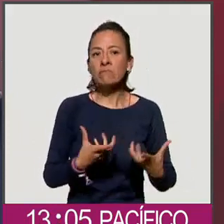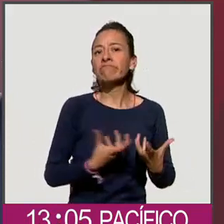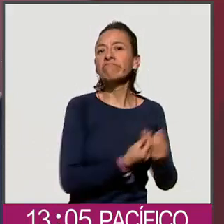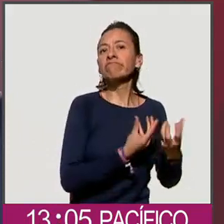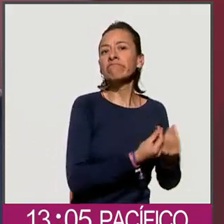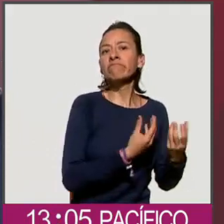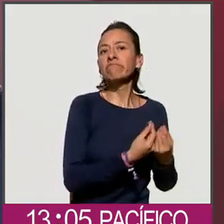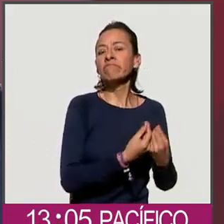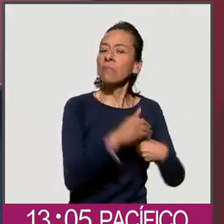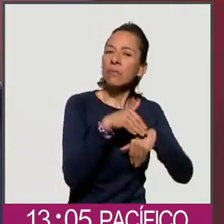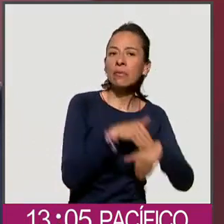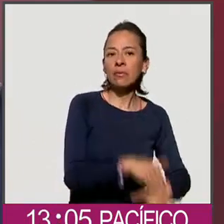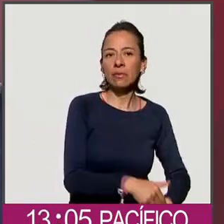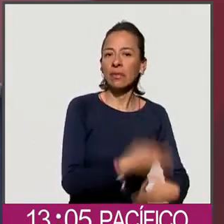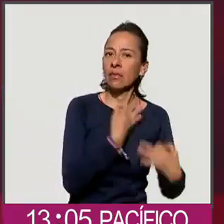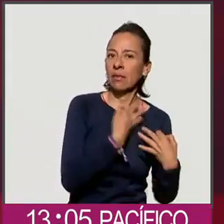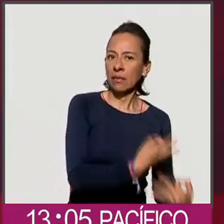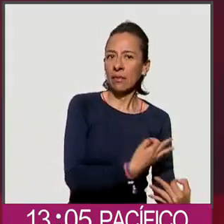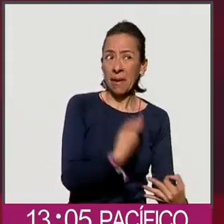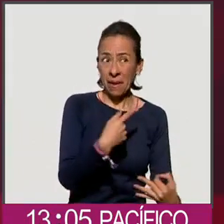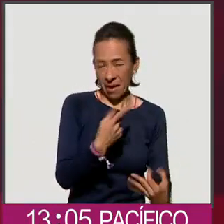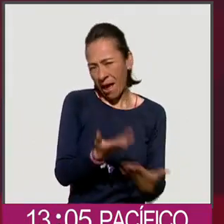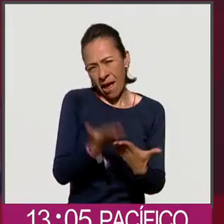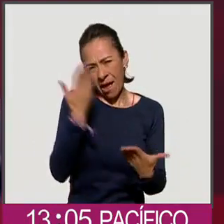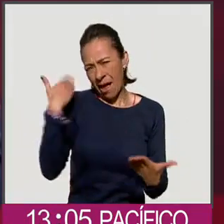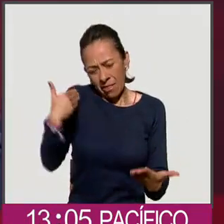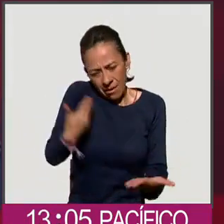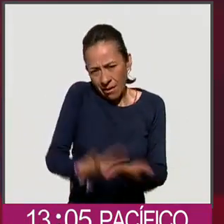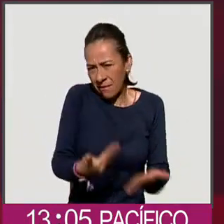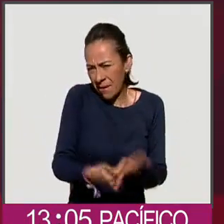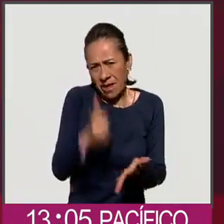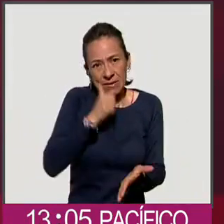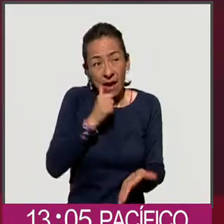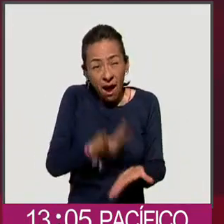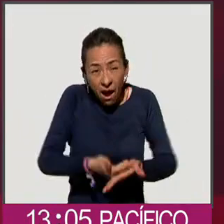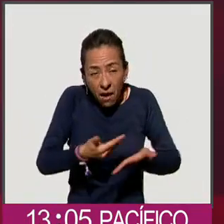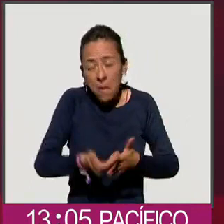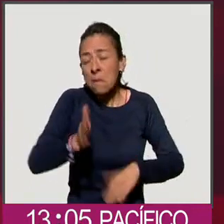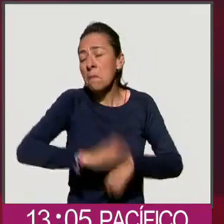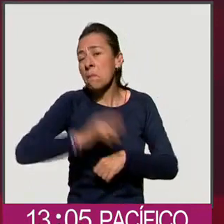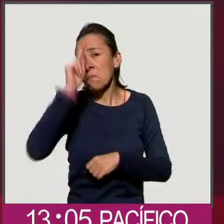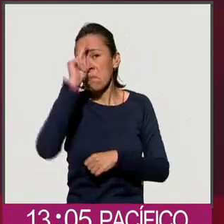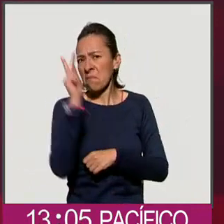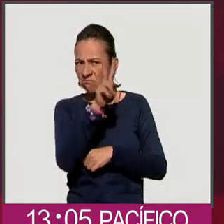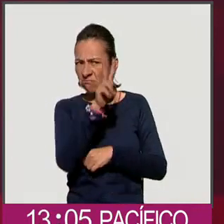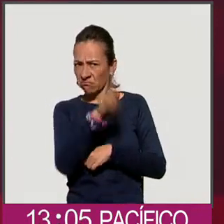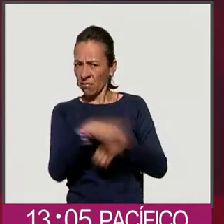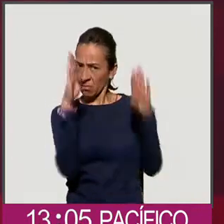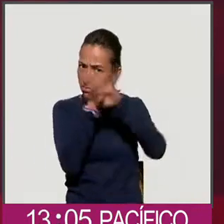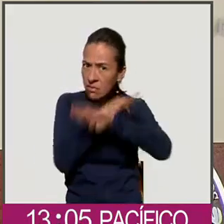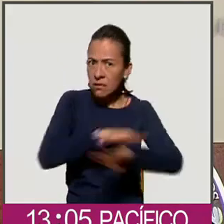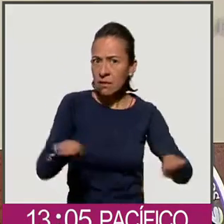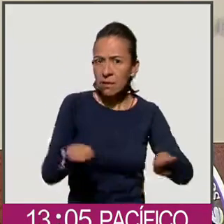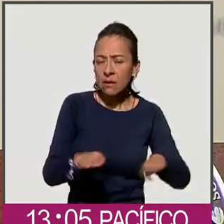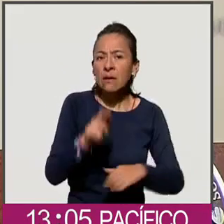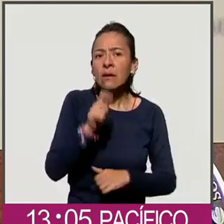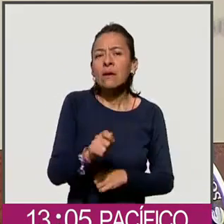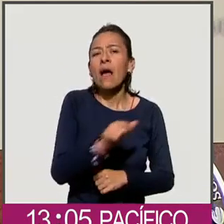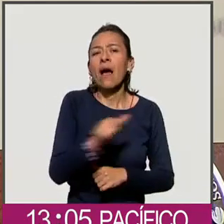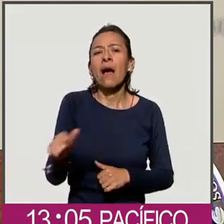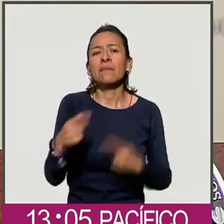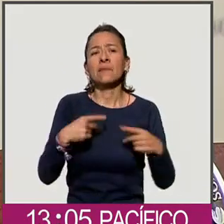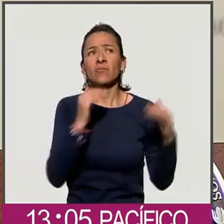de manera descarada están al servicio de los